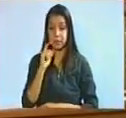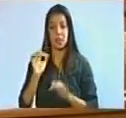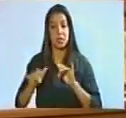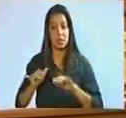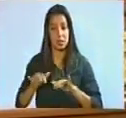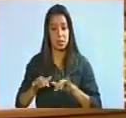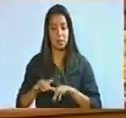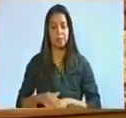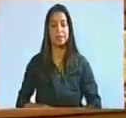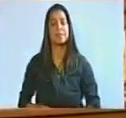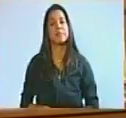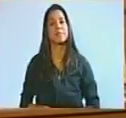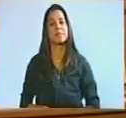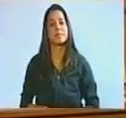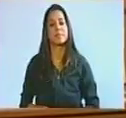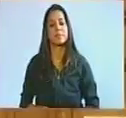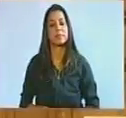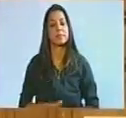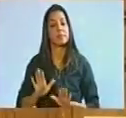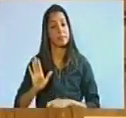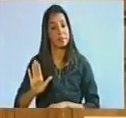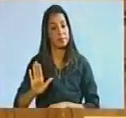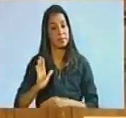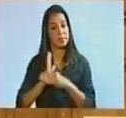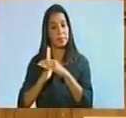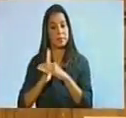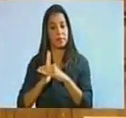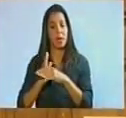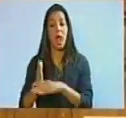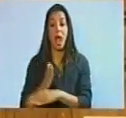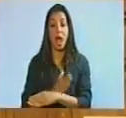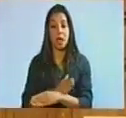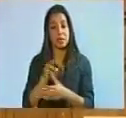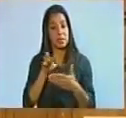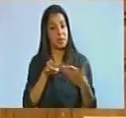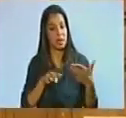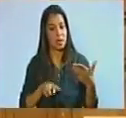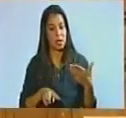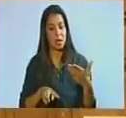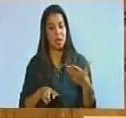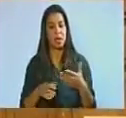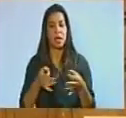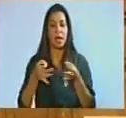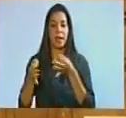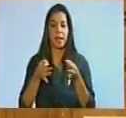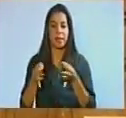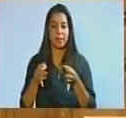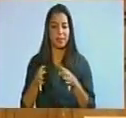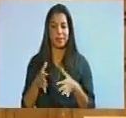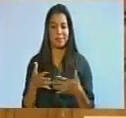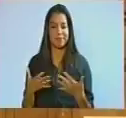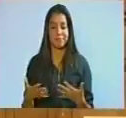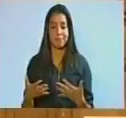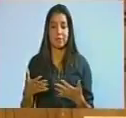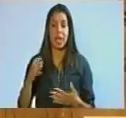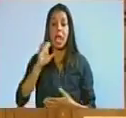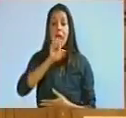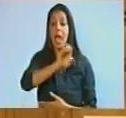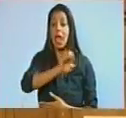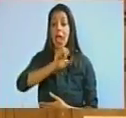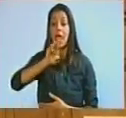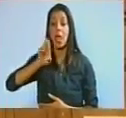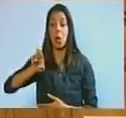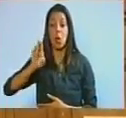palabra al secretario, yo quería resaltar que con esta acción la Unión Europea